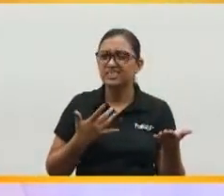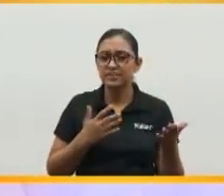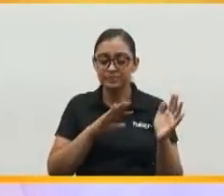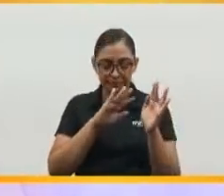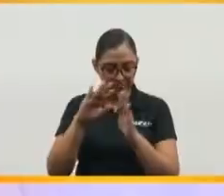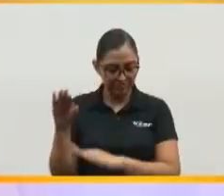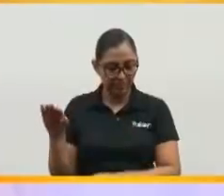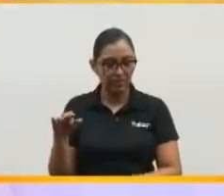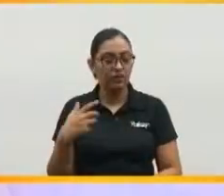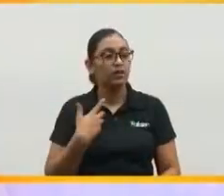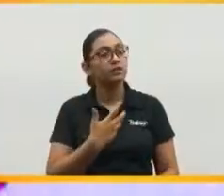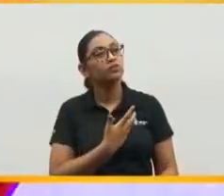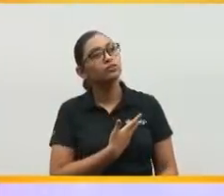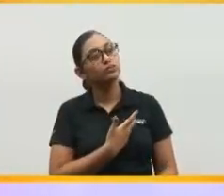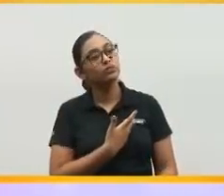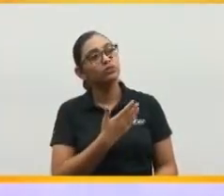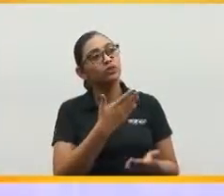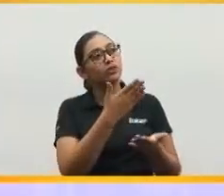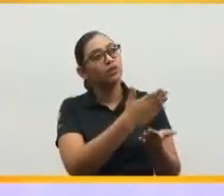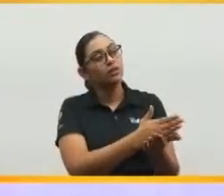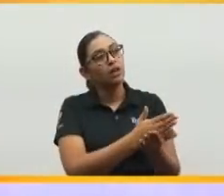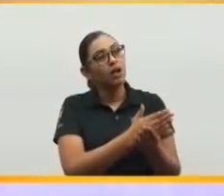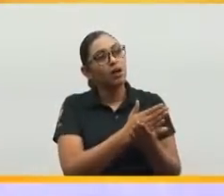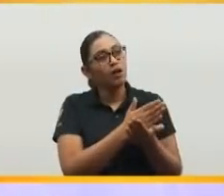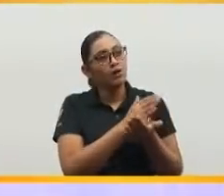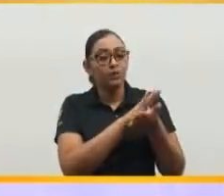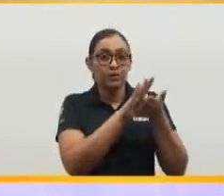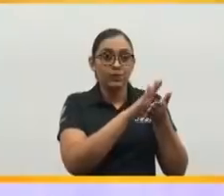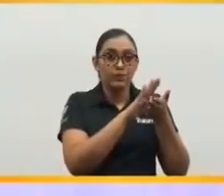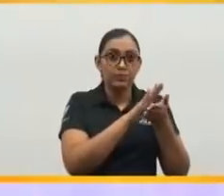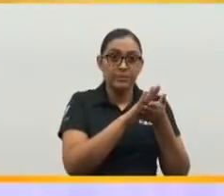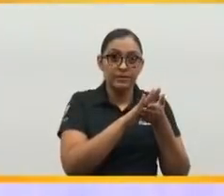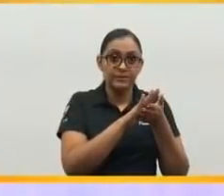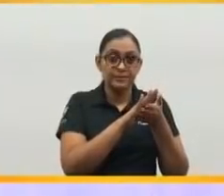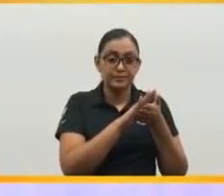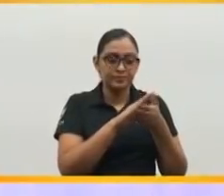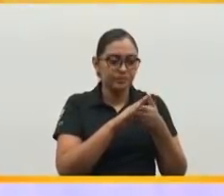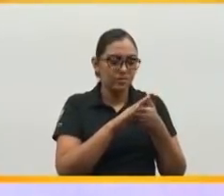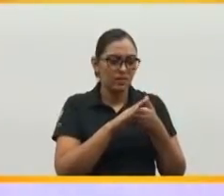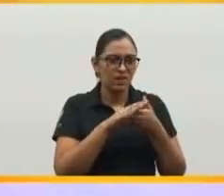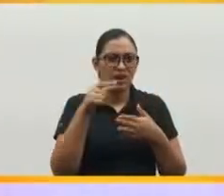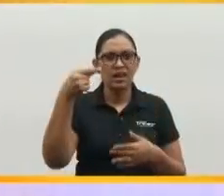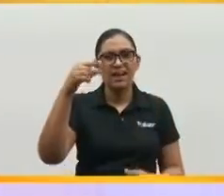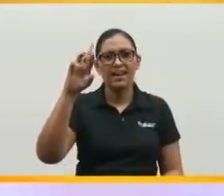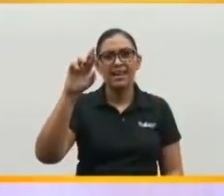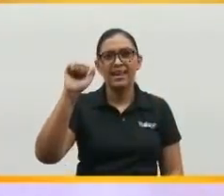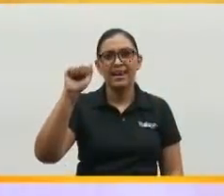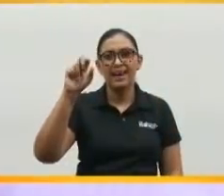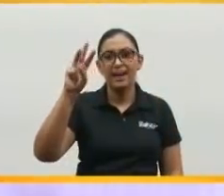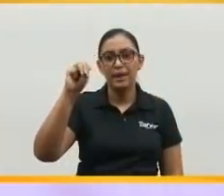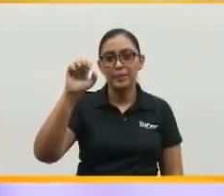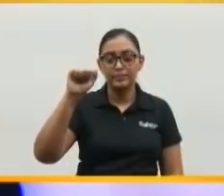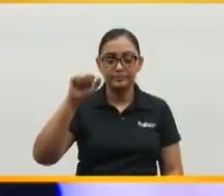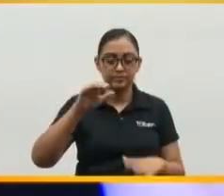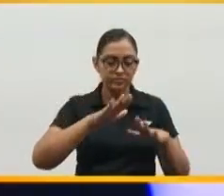Caminábamos comprando una grama de esa que es sintética para una decoración del lado del bautisterio.